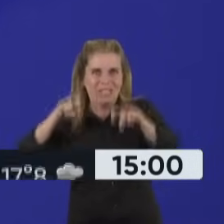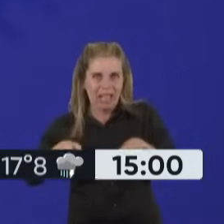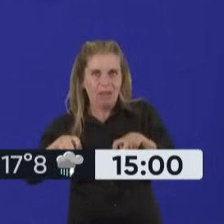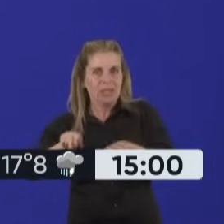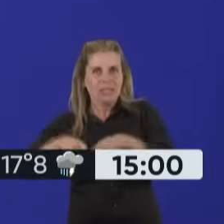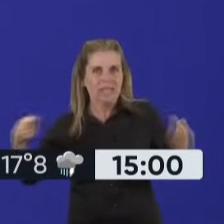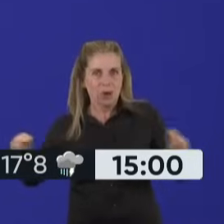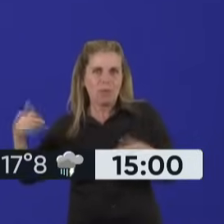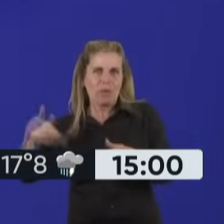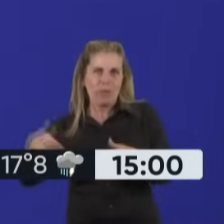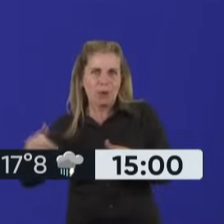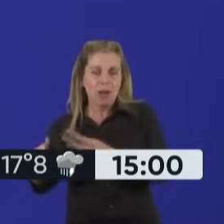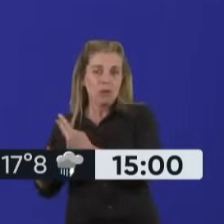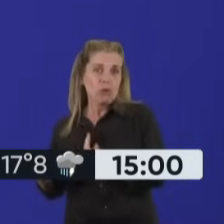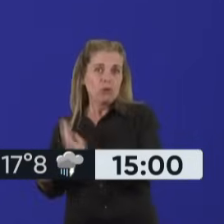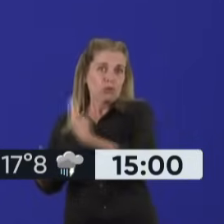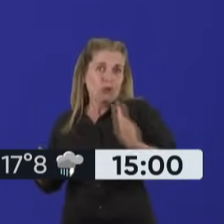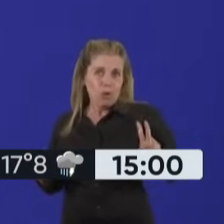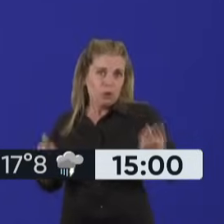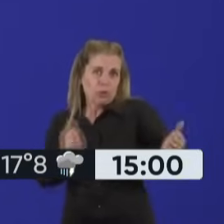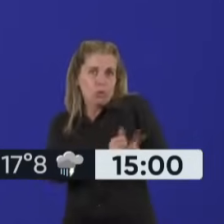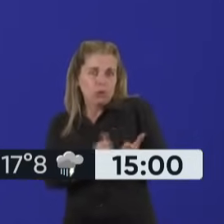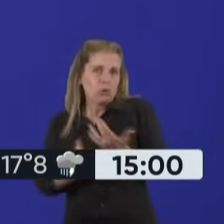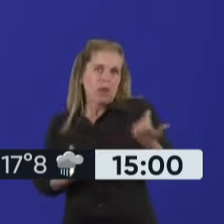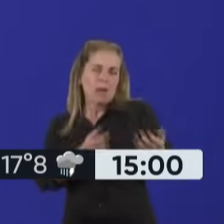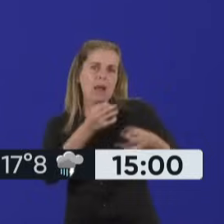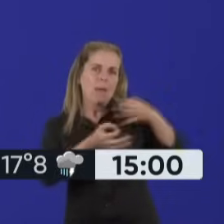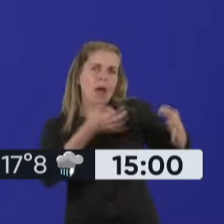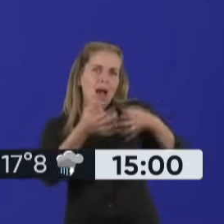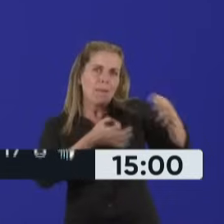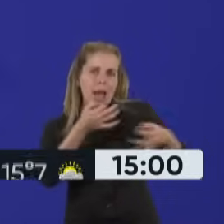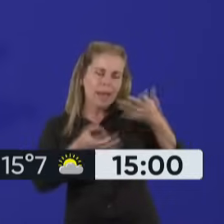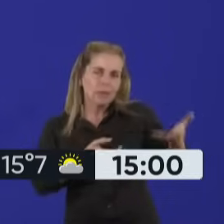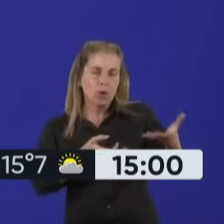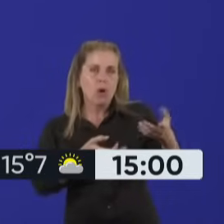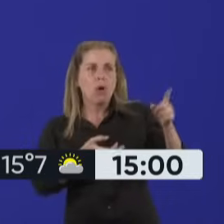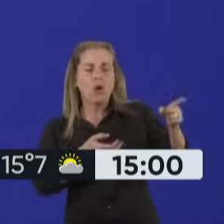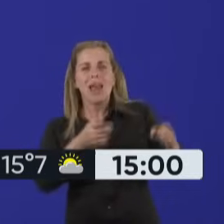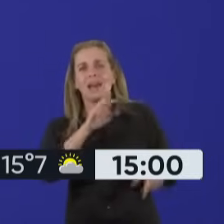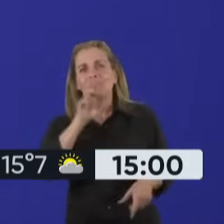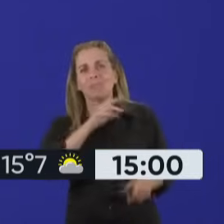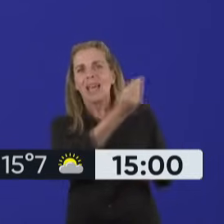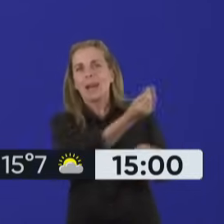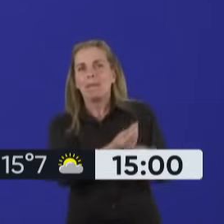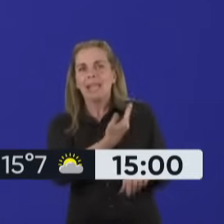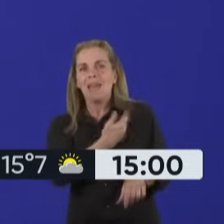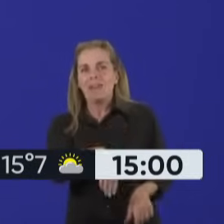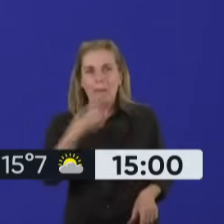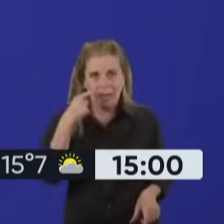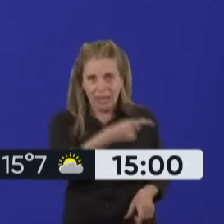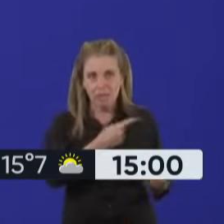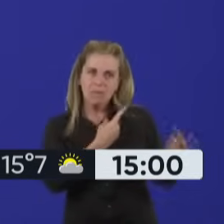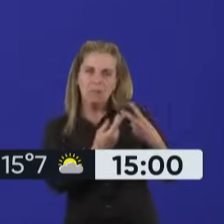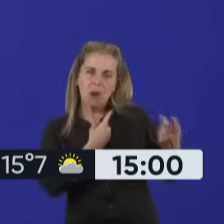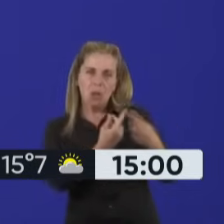llegar. Entonces nos quedamos en un costado con Kristalina Georgieva hablando de su ponencia y de mi ponencia. Ella